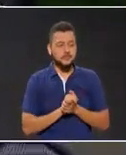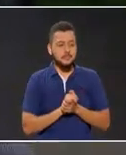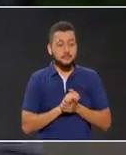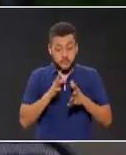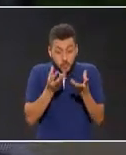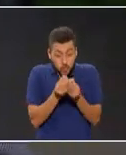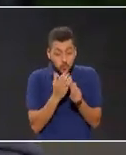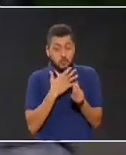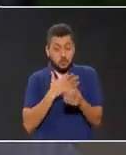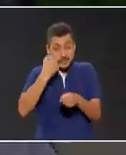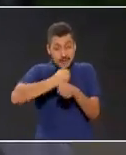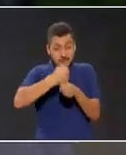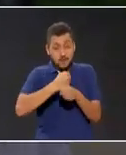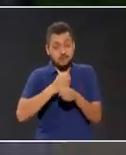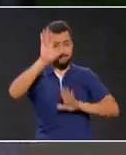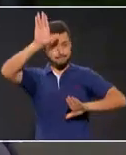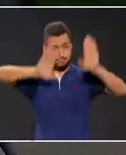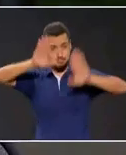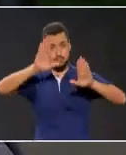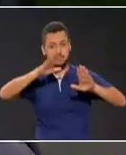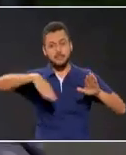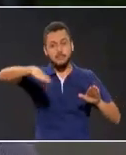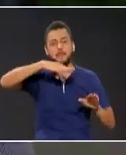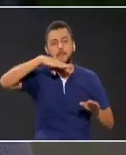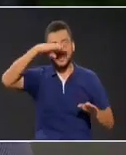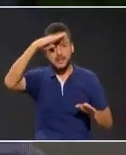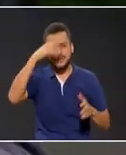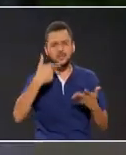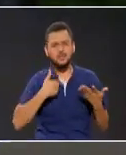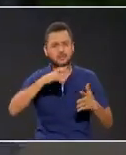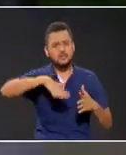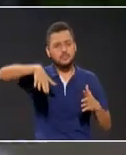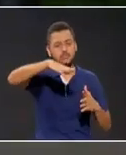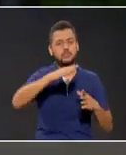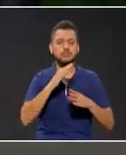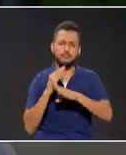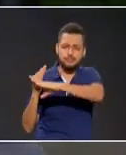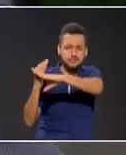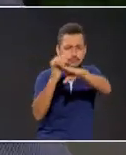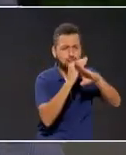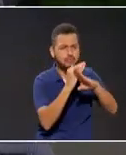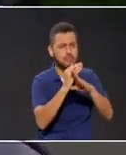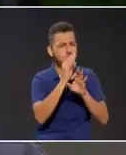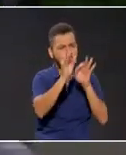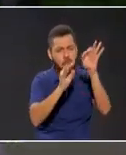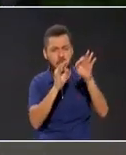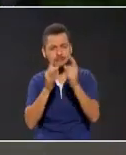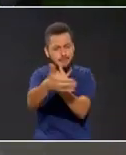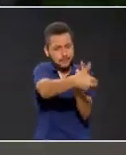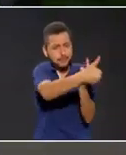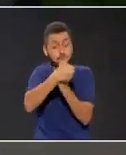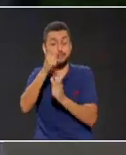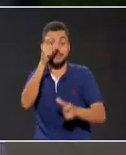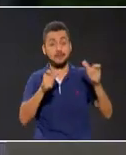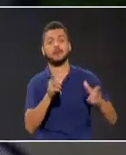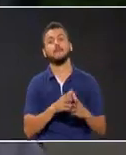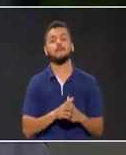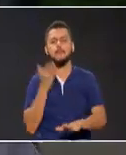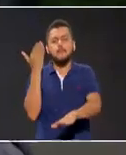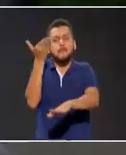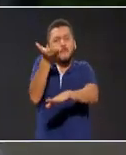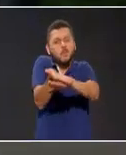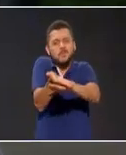nuestra propuesta y que hace parte de nuestro programa de gobierno. Pero tenemos una propuesta novedosa, que está basada en que vamos